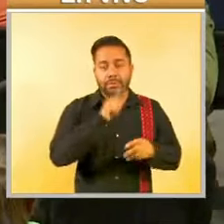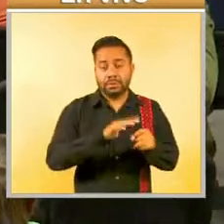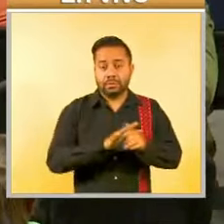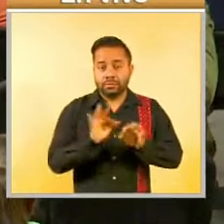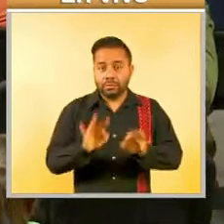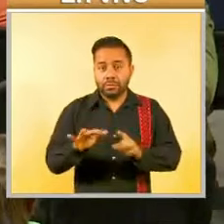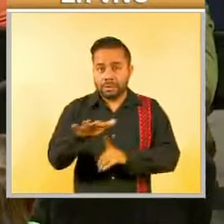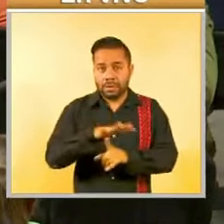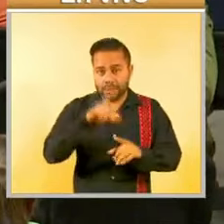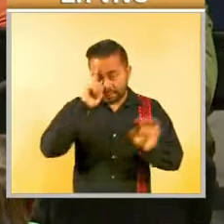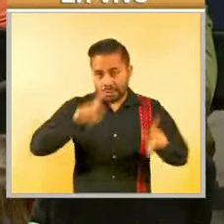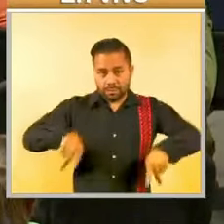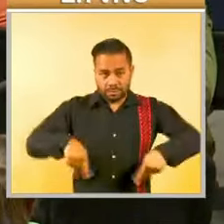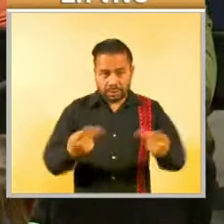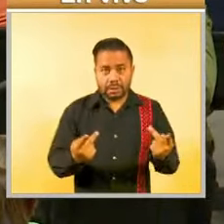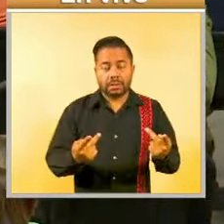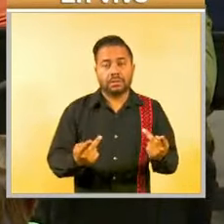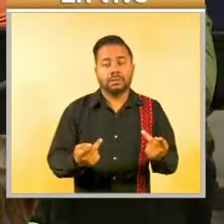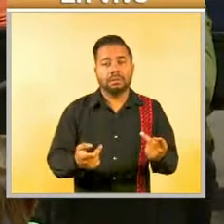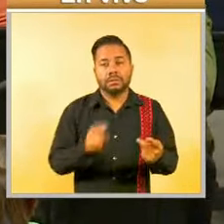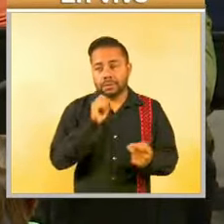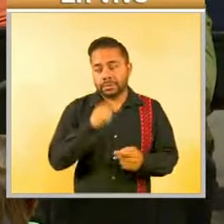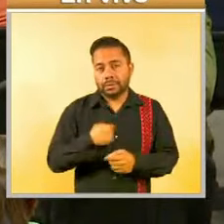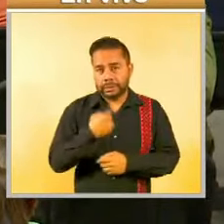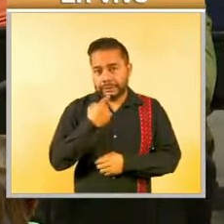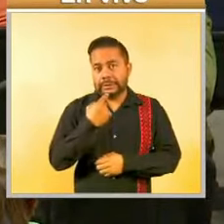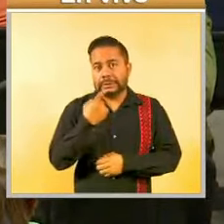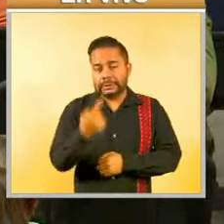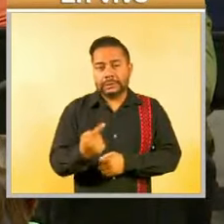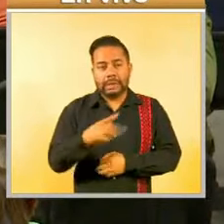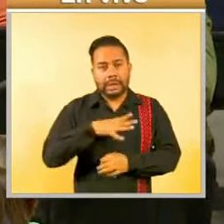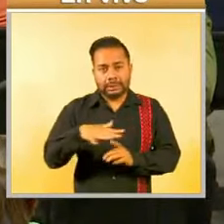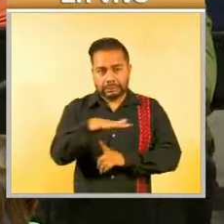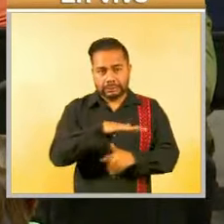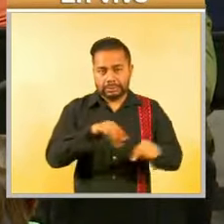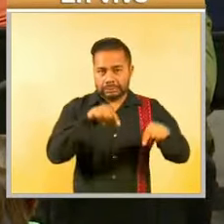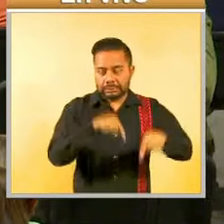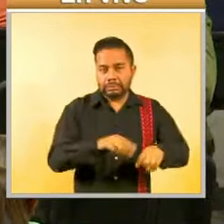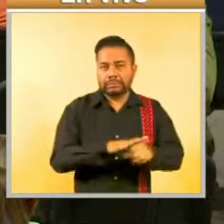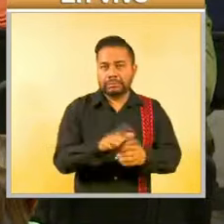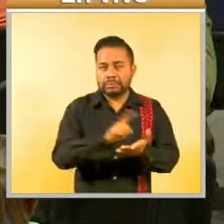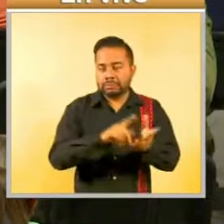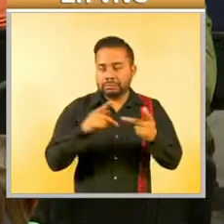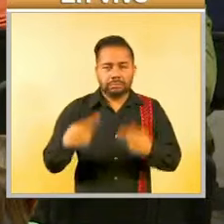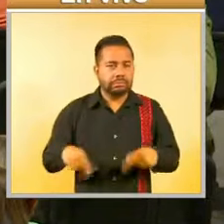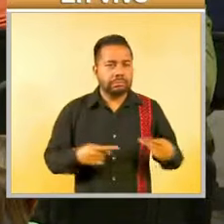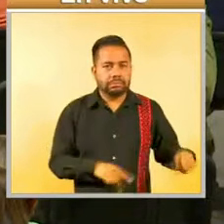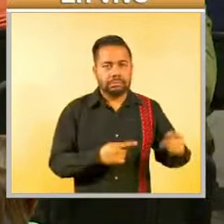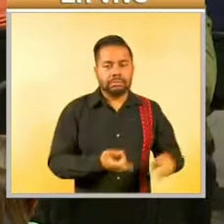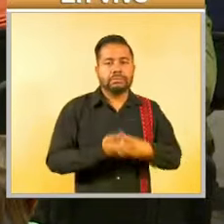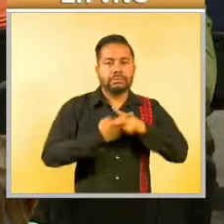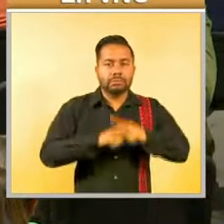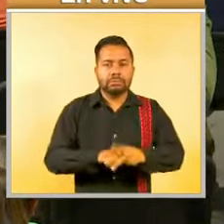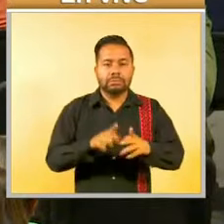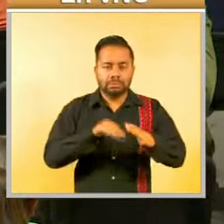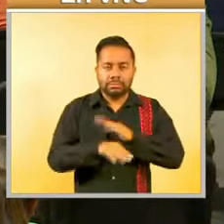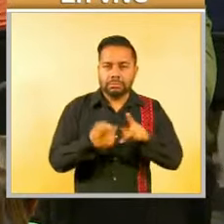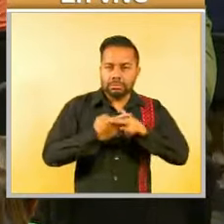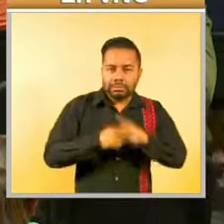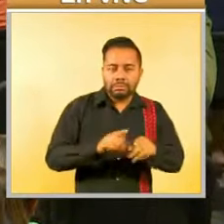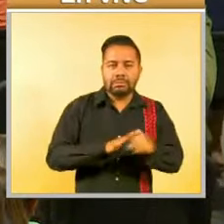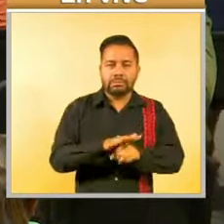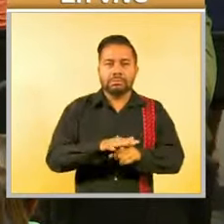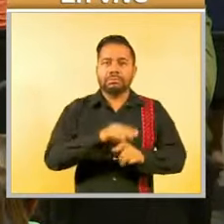controlar ciertas áreas de venta podíamos decir hay áreas donde el narcomenudeo empieza a entrar y